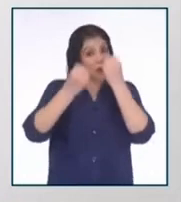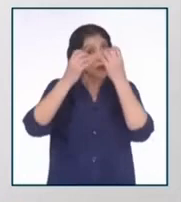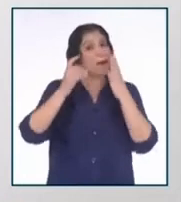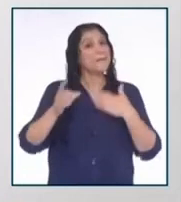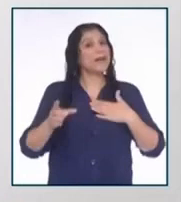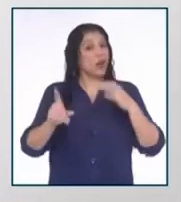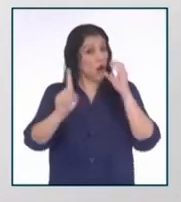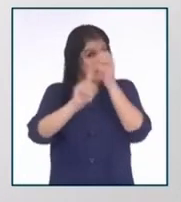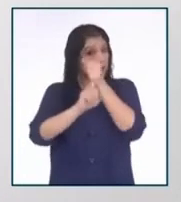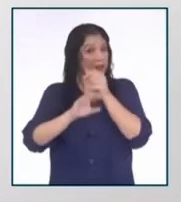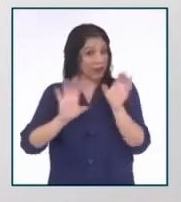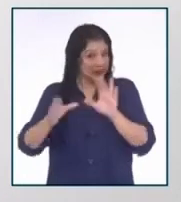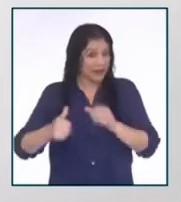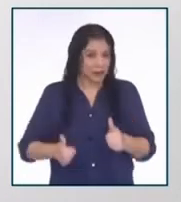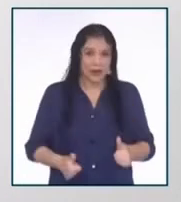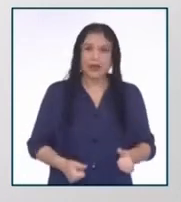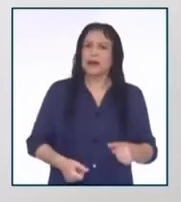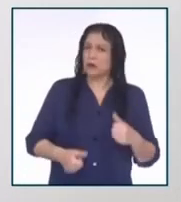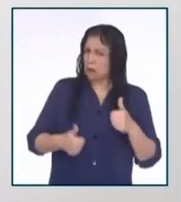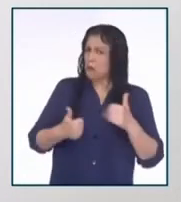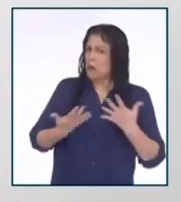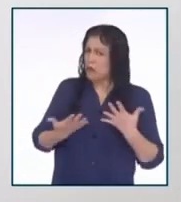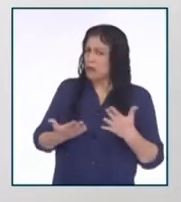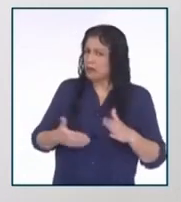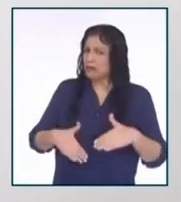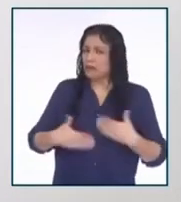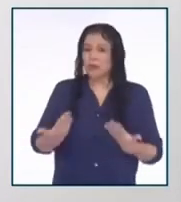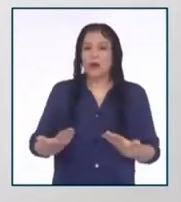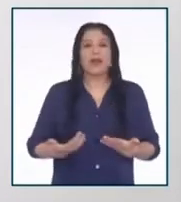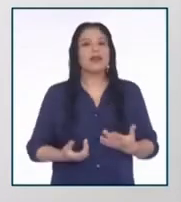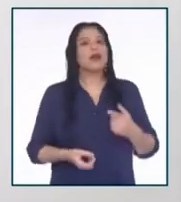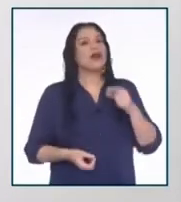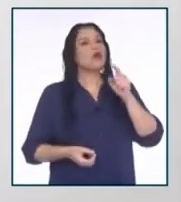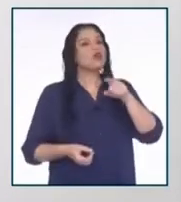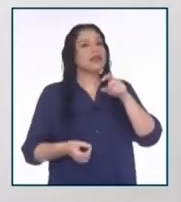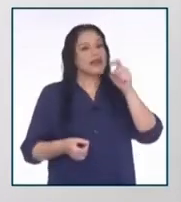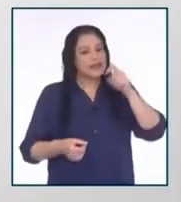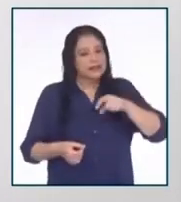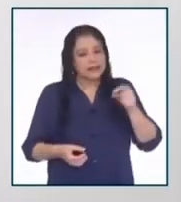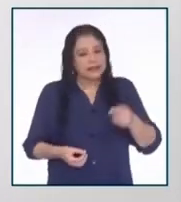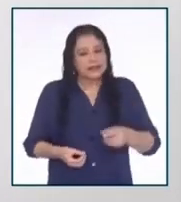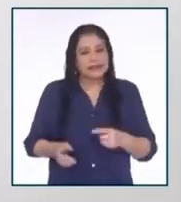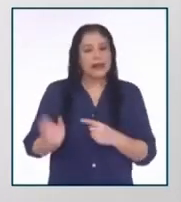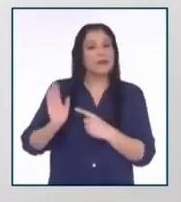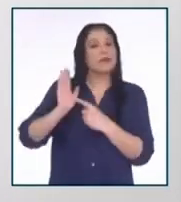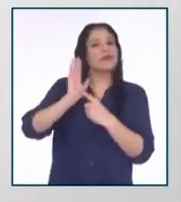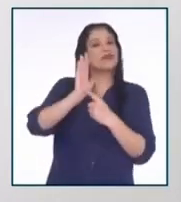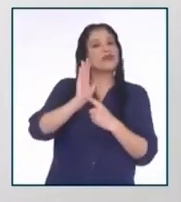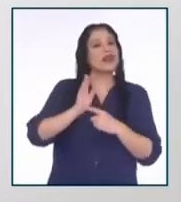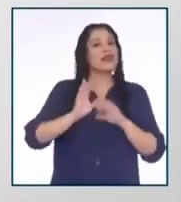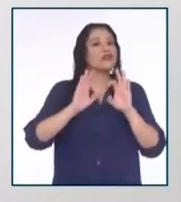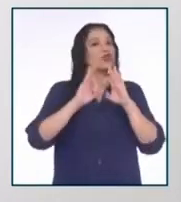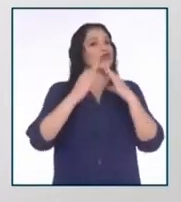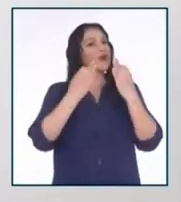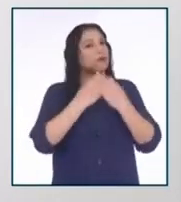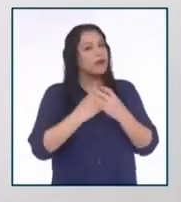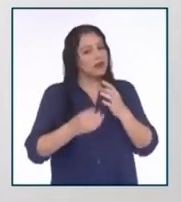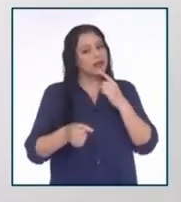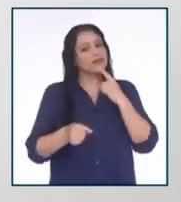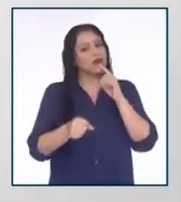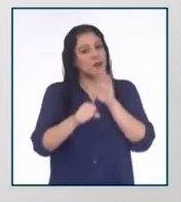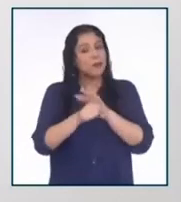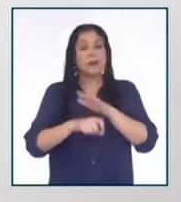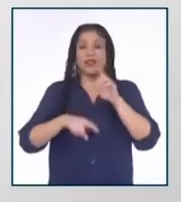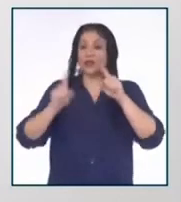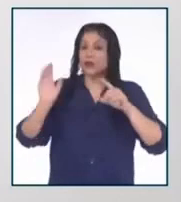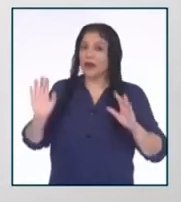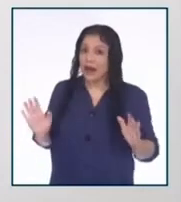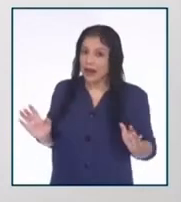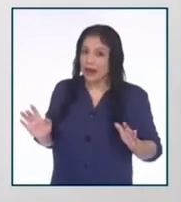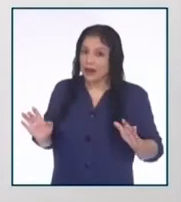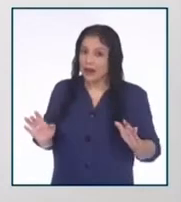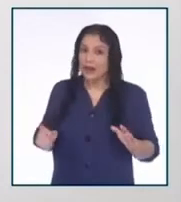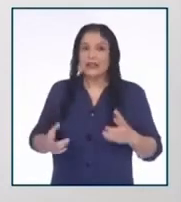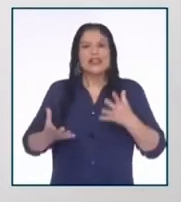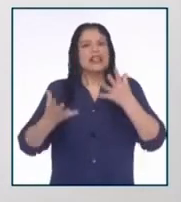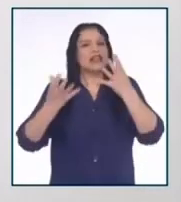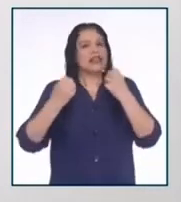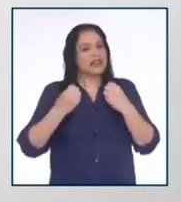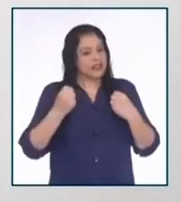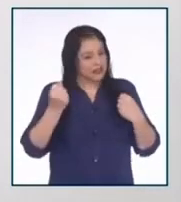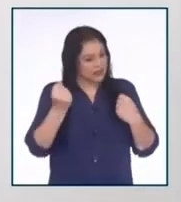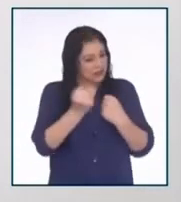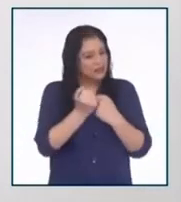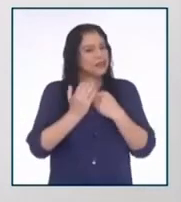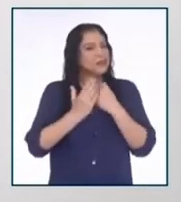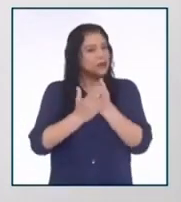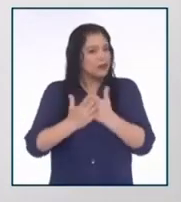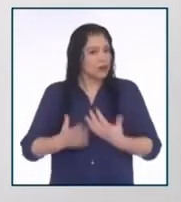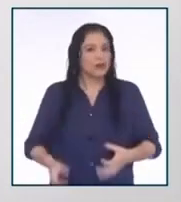Junior, eso sería lo ideal. Deben dar a conocer a sus familiares que se han comprometido a algo y que buscan su